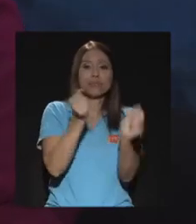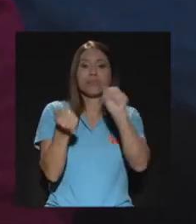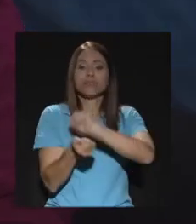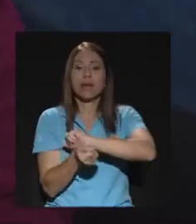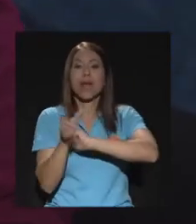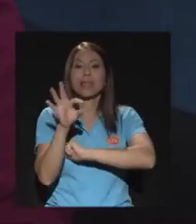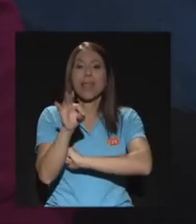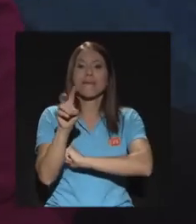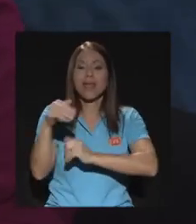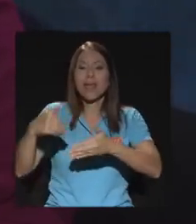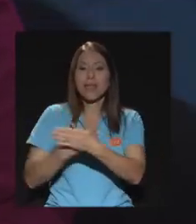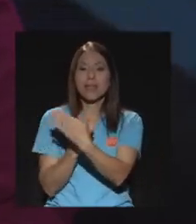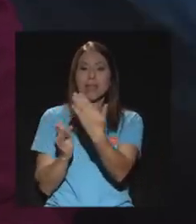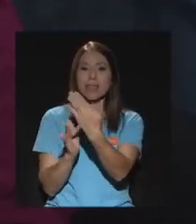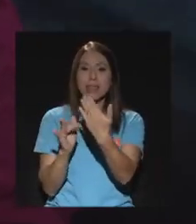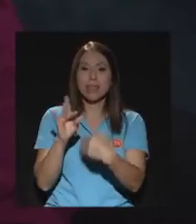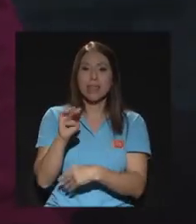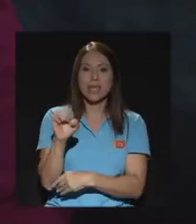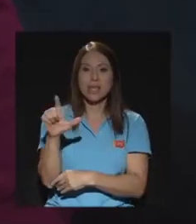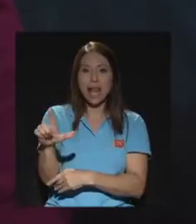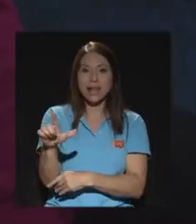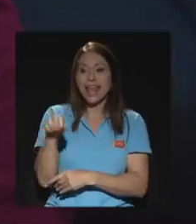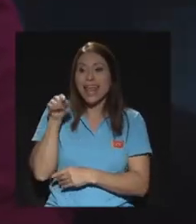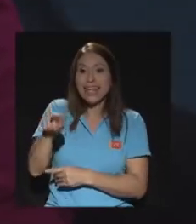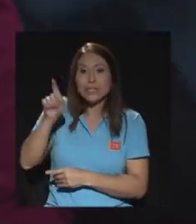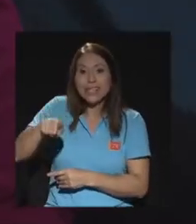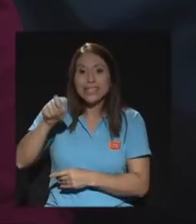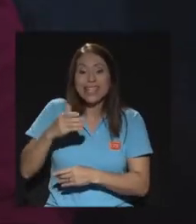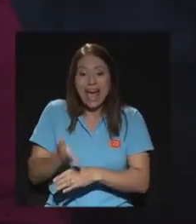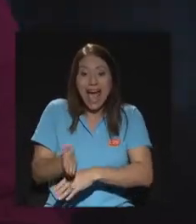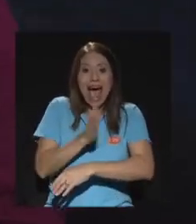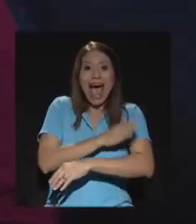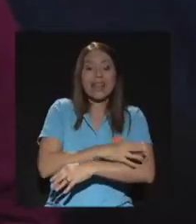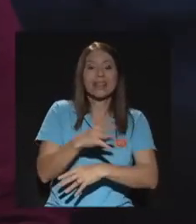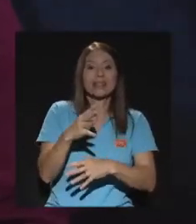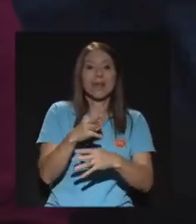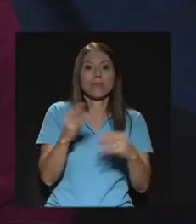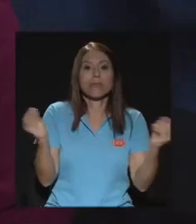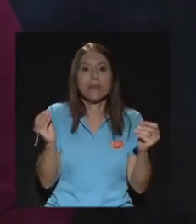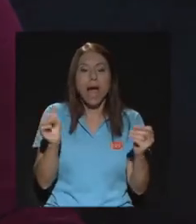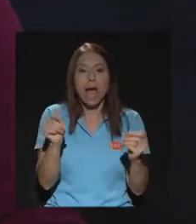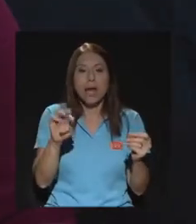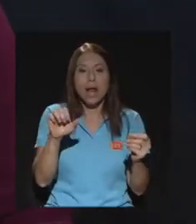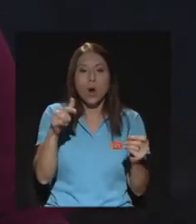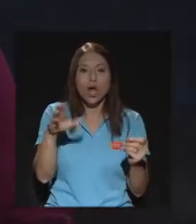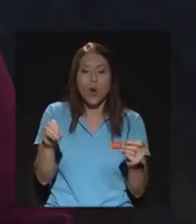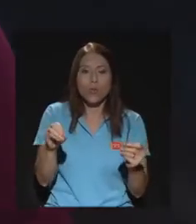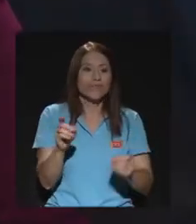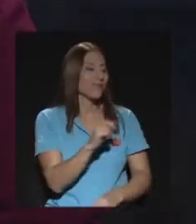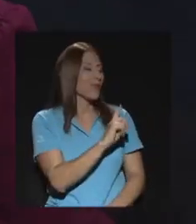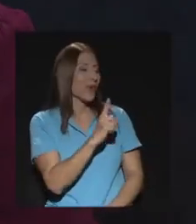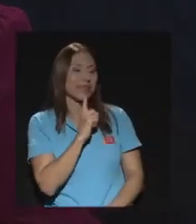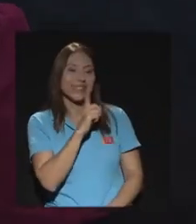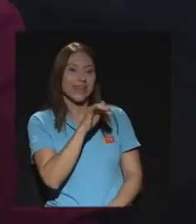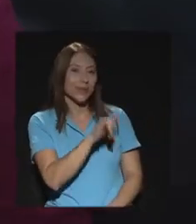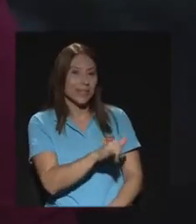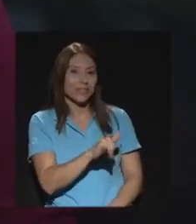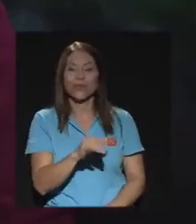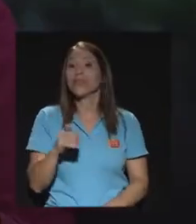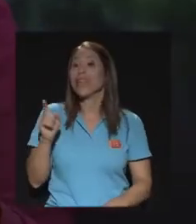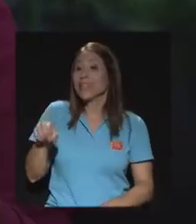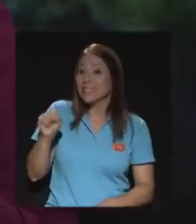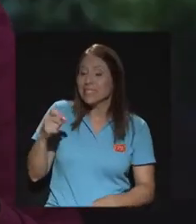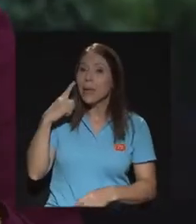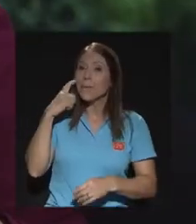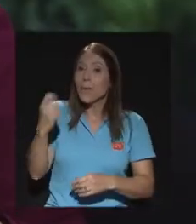digital. Y es una condición necesaria antes del apagón analógico. No es cierto. Claro. Porque existen una serie de omisiones, una